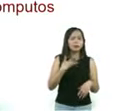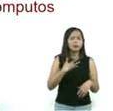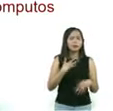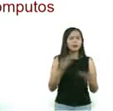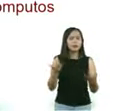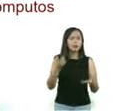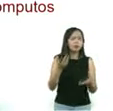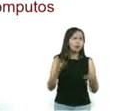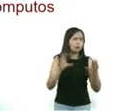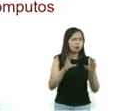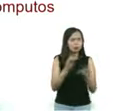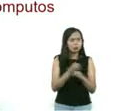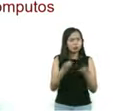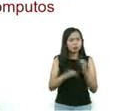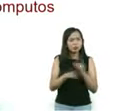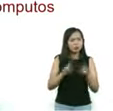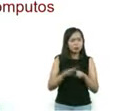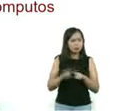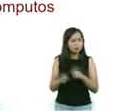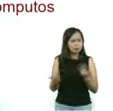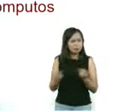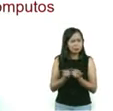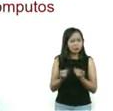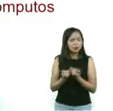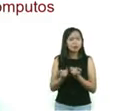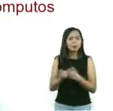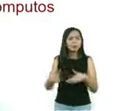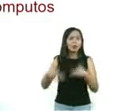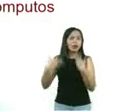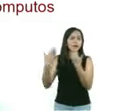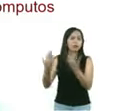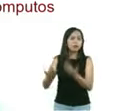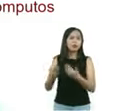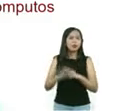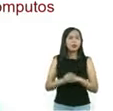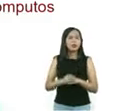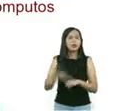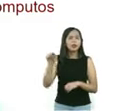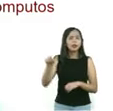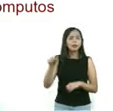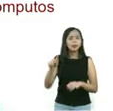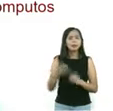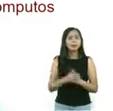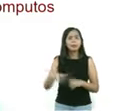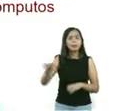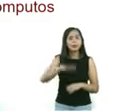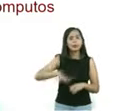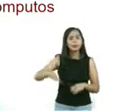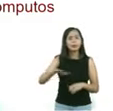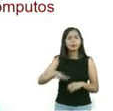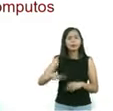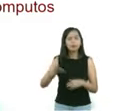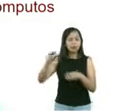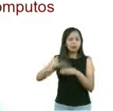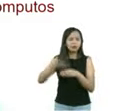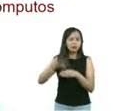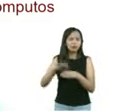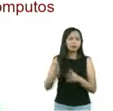revocación y vigilancia externa en las instalaciones de las juntas distritales ejecutivas a lo largo de todo